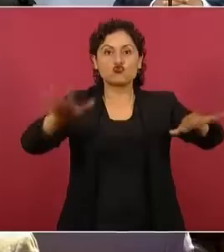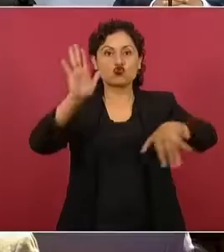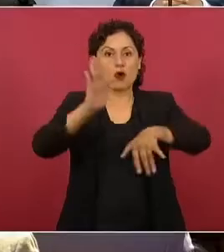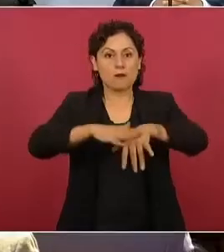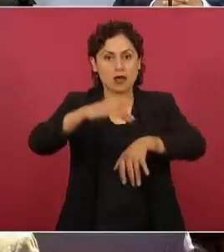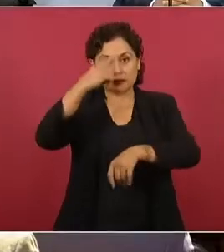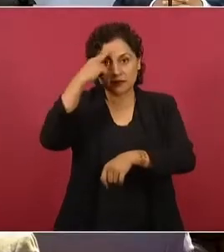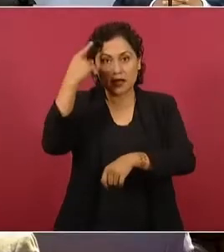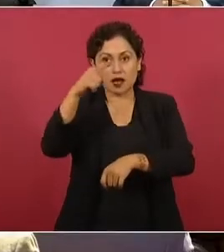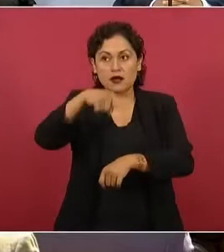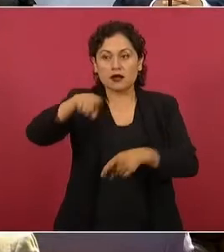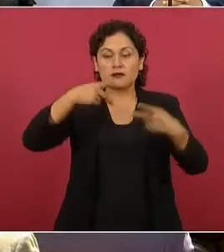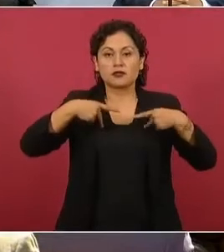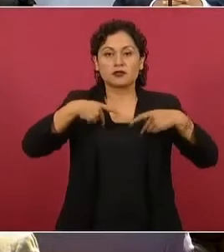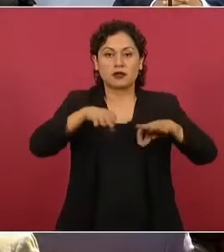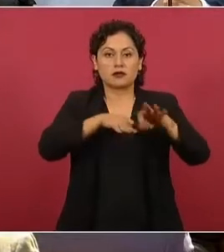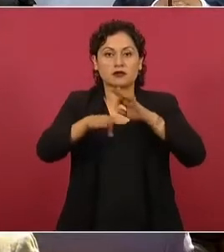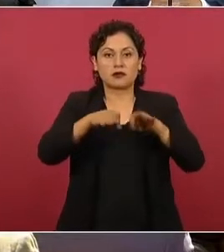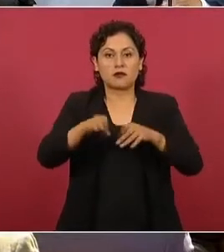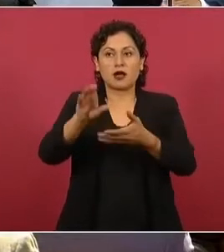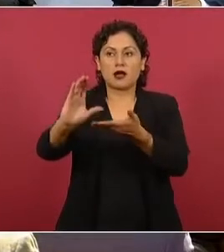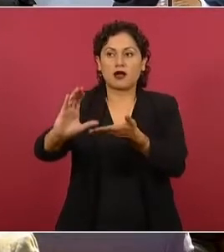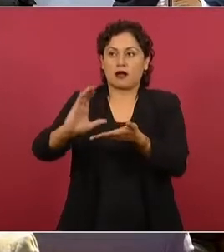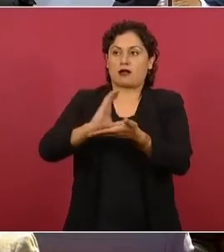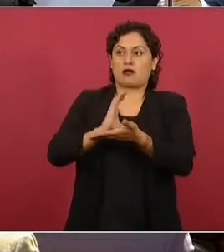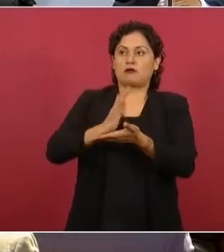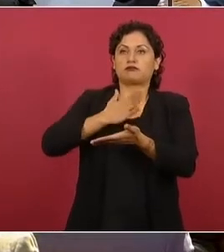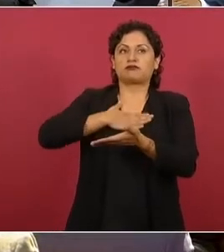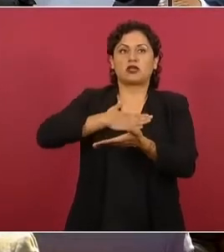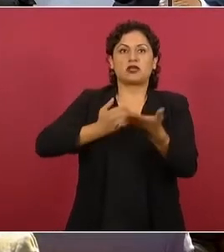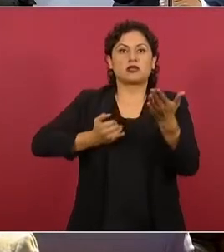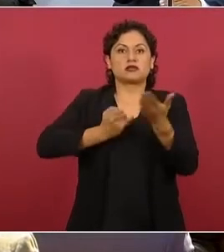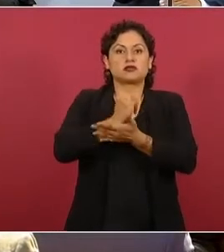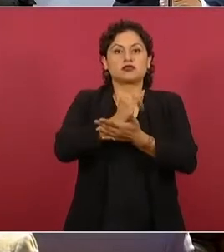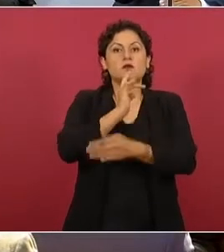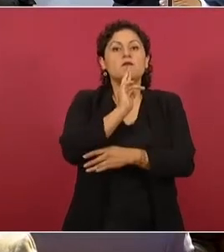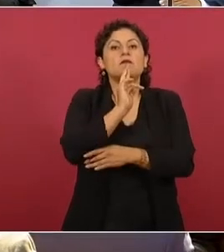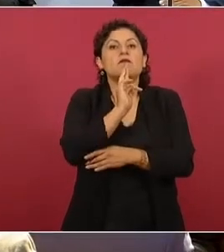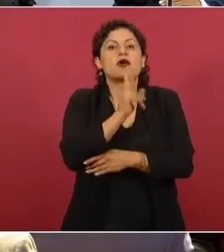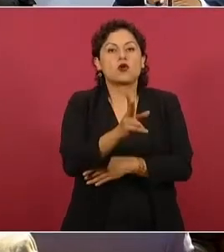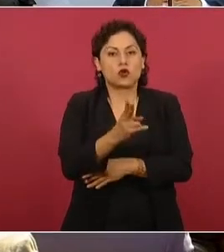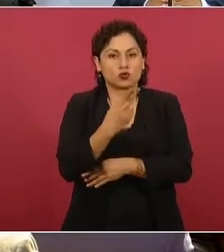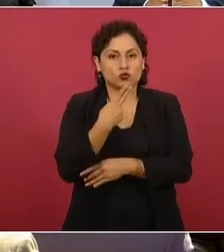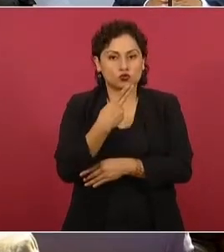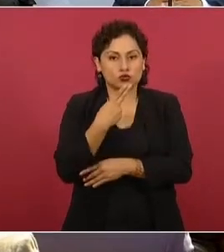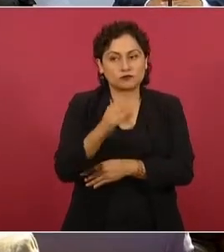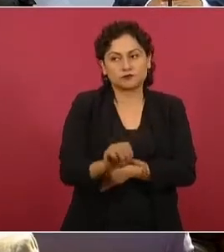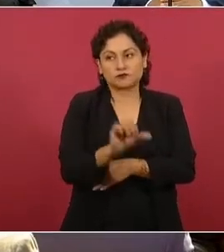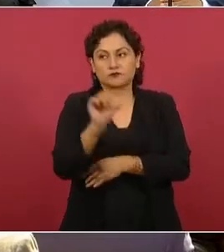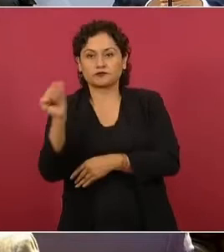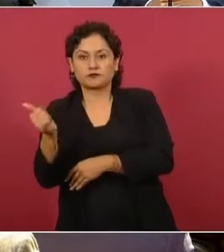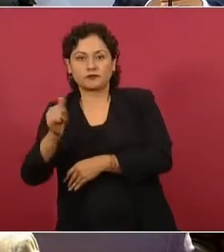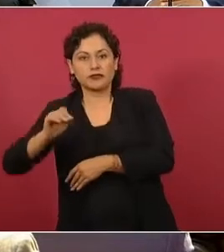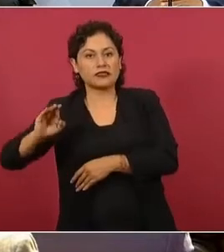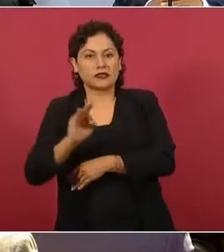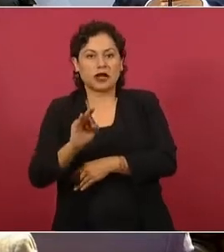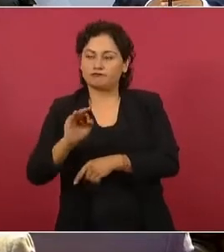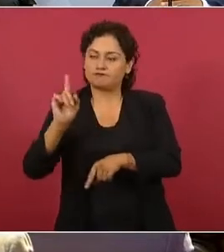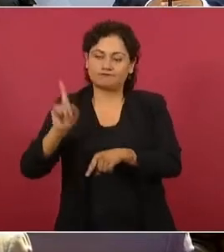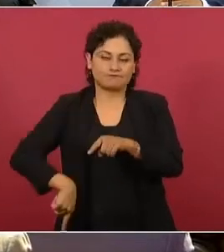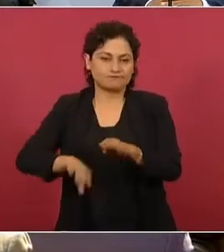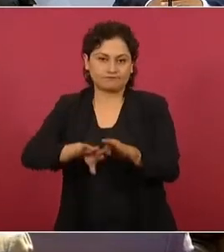plena libertad cómo ejercer su crédito, acabando también con el nefasto coyotaje. El segundo